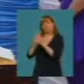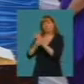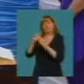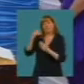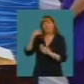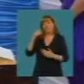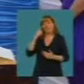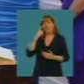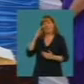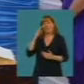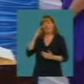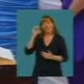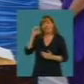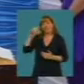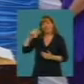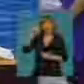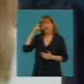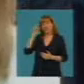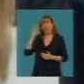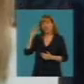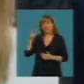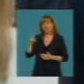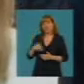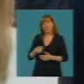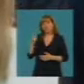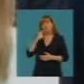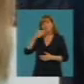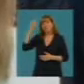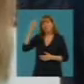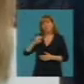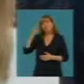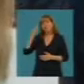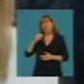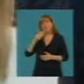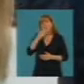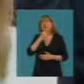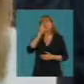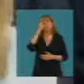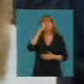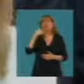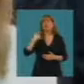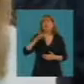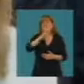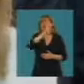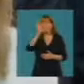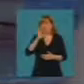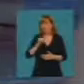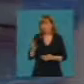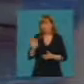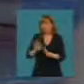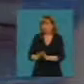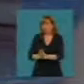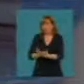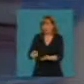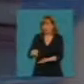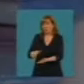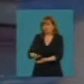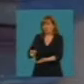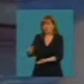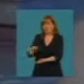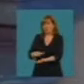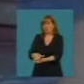Alicia Margarita Kirchner, juráis por Dios y por la patria sobre estos santos